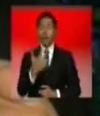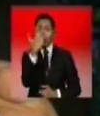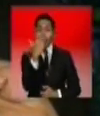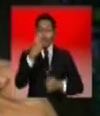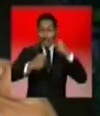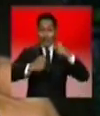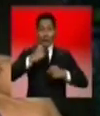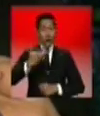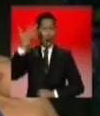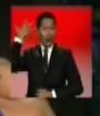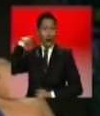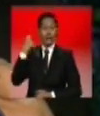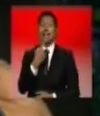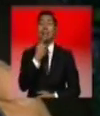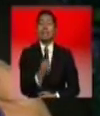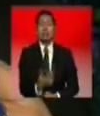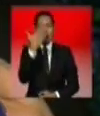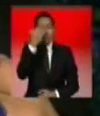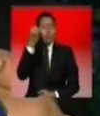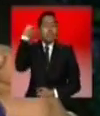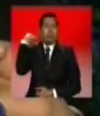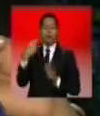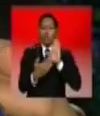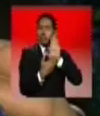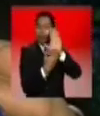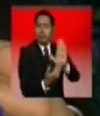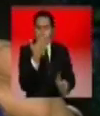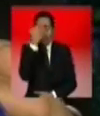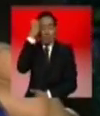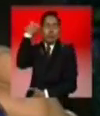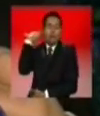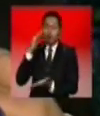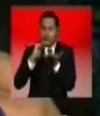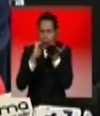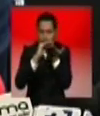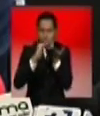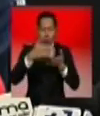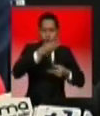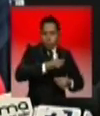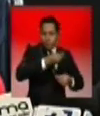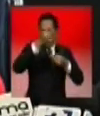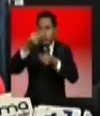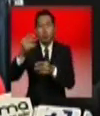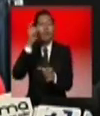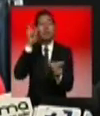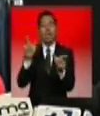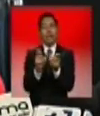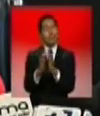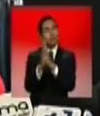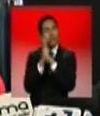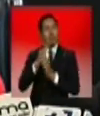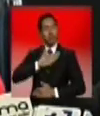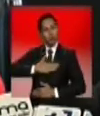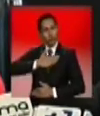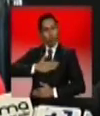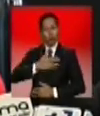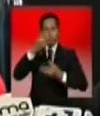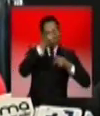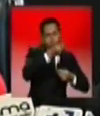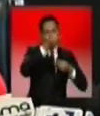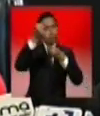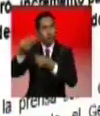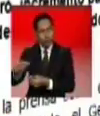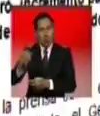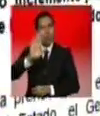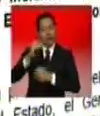pasado subsanó una omisión involuntaria en su declaración juramentada, por lo que pedirá a la Fiscalía General del Estado el archivo del caso